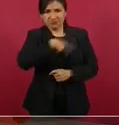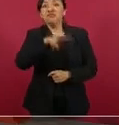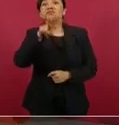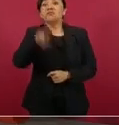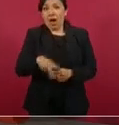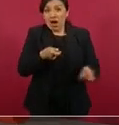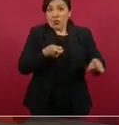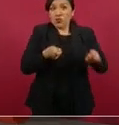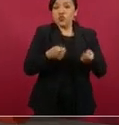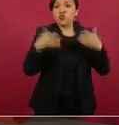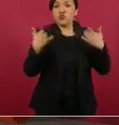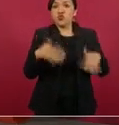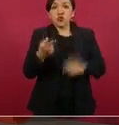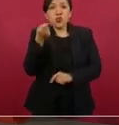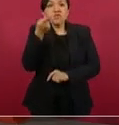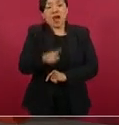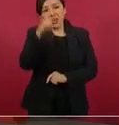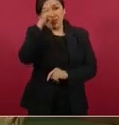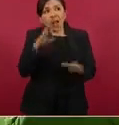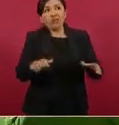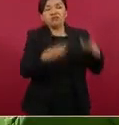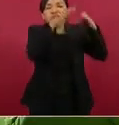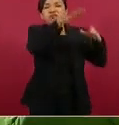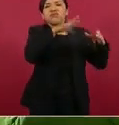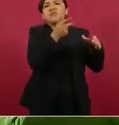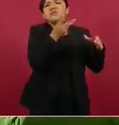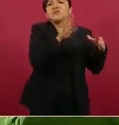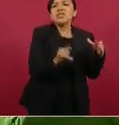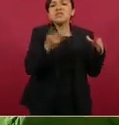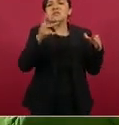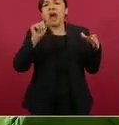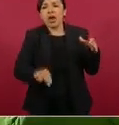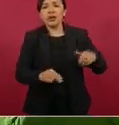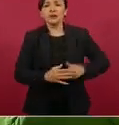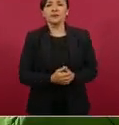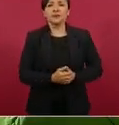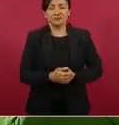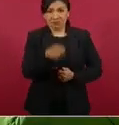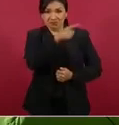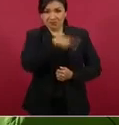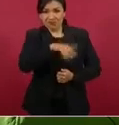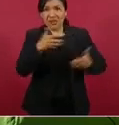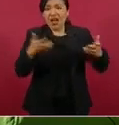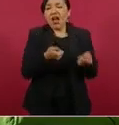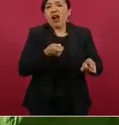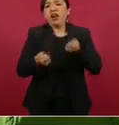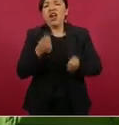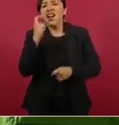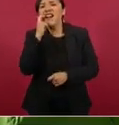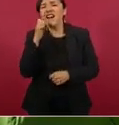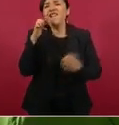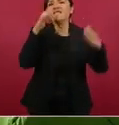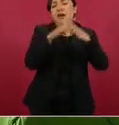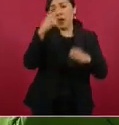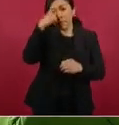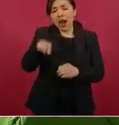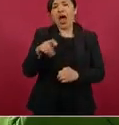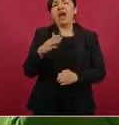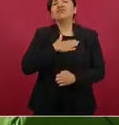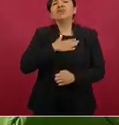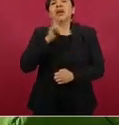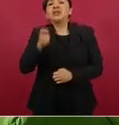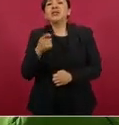y mandan en las cúpulas del PRI y del PAN. Son los que manejan el truco de llamar populismo